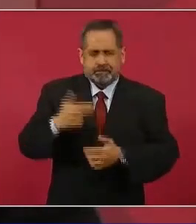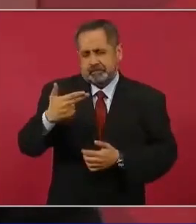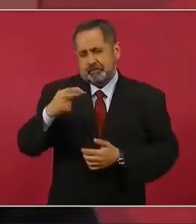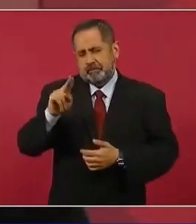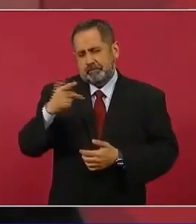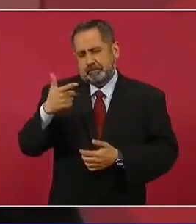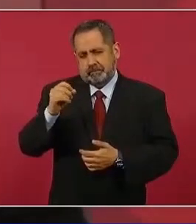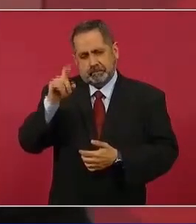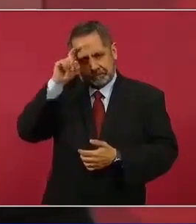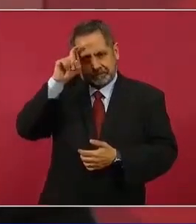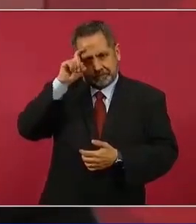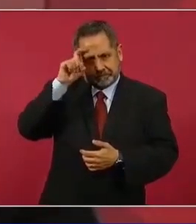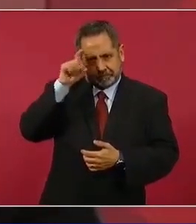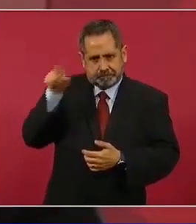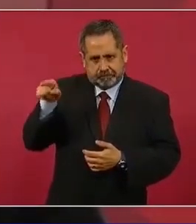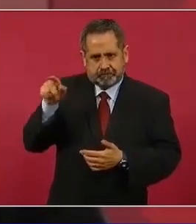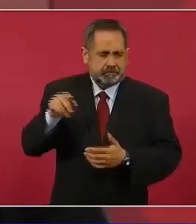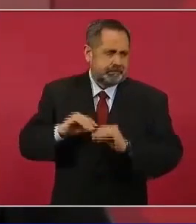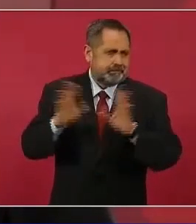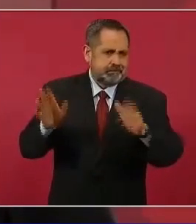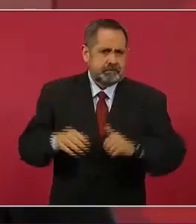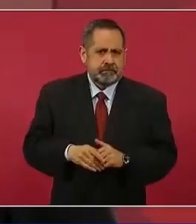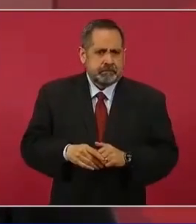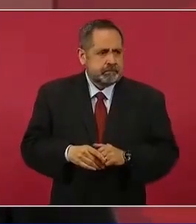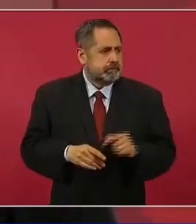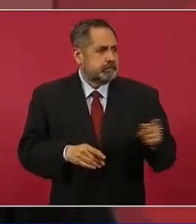Nos acaban.